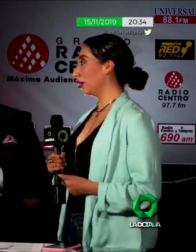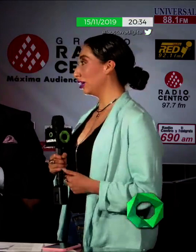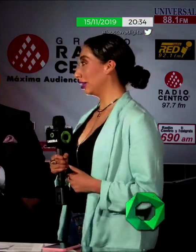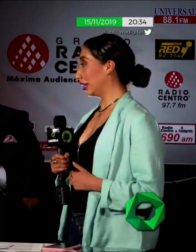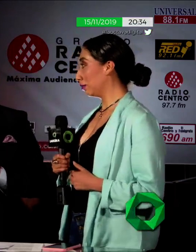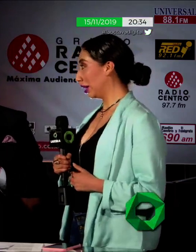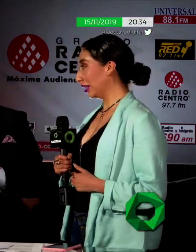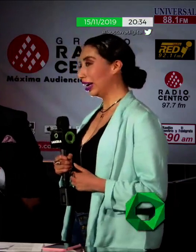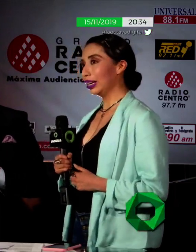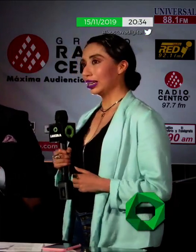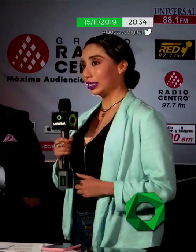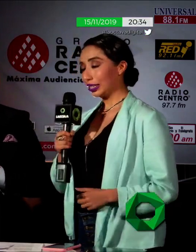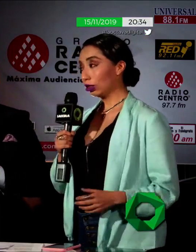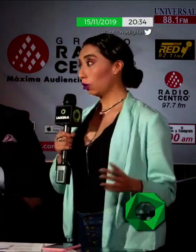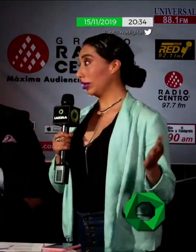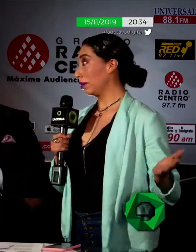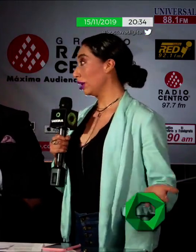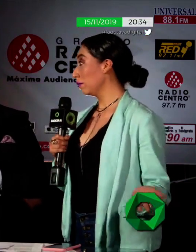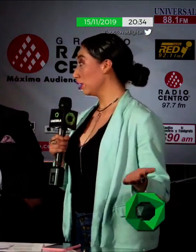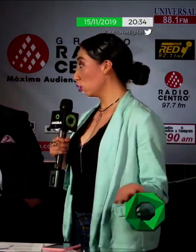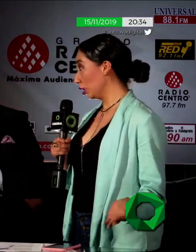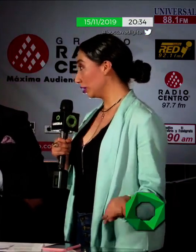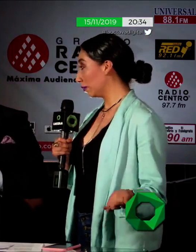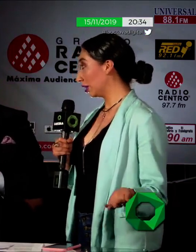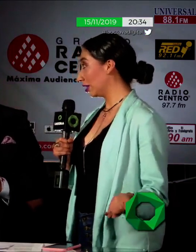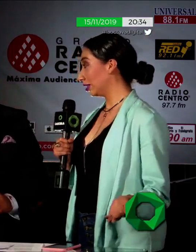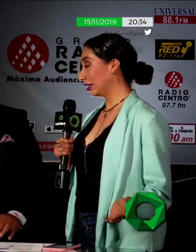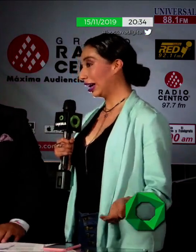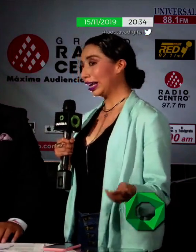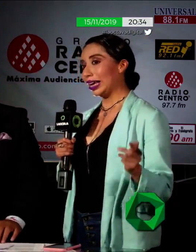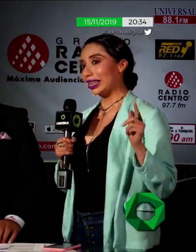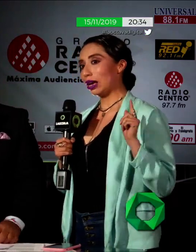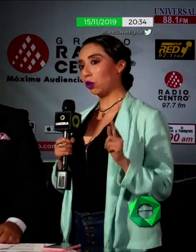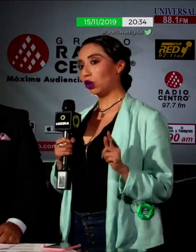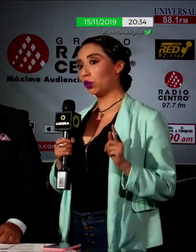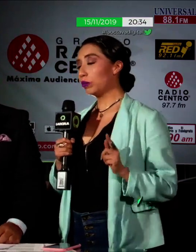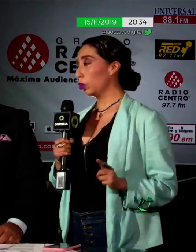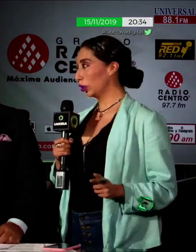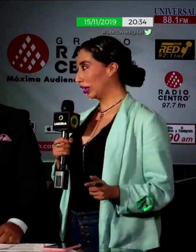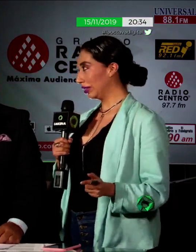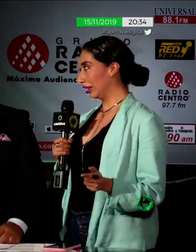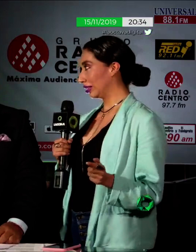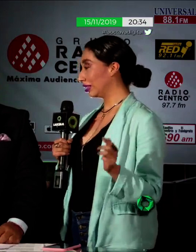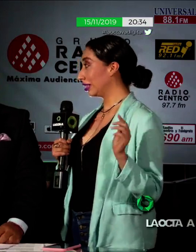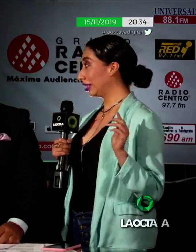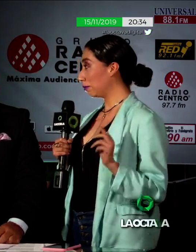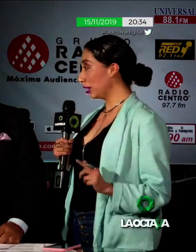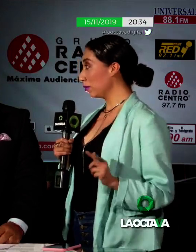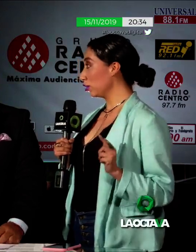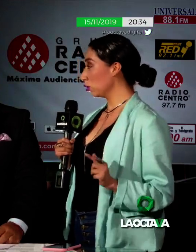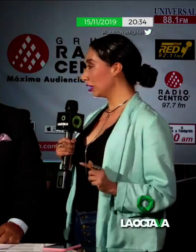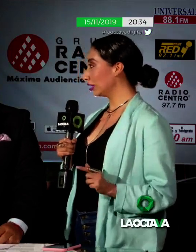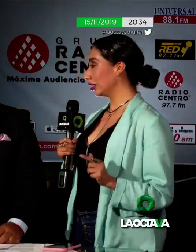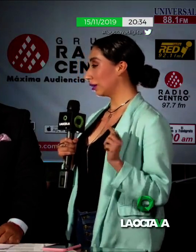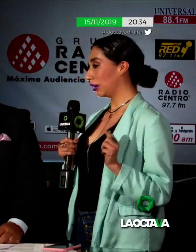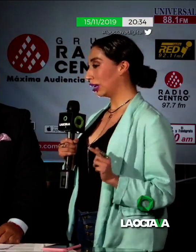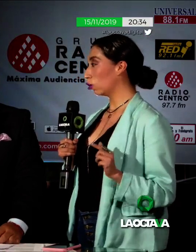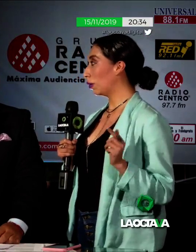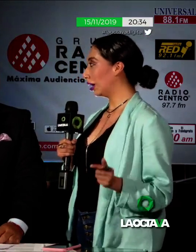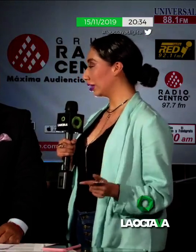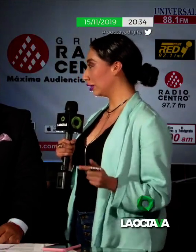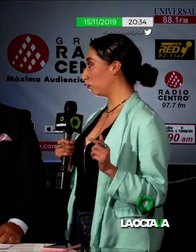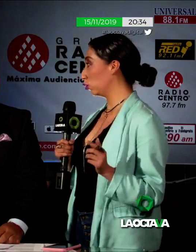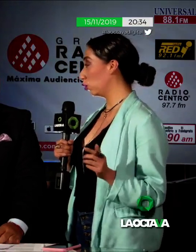inversión que va a haber en el Tren Maya. 120 mil millones se van a destinar, y habló algo muy importante: 60 mil millones se